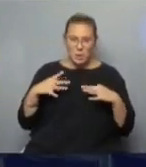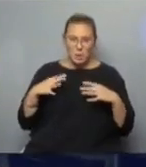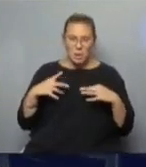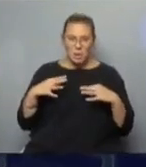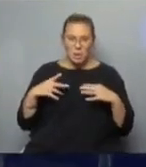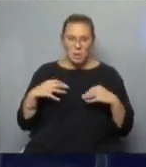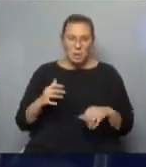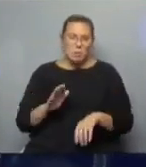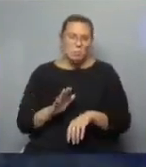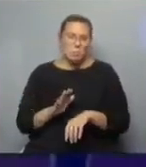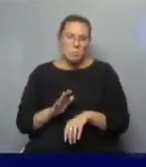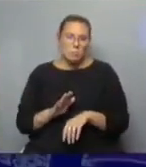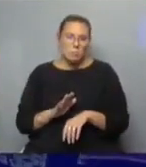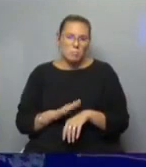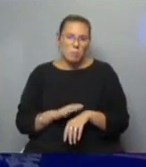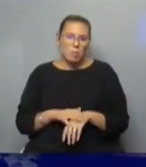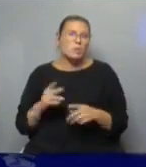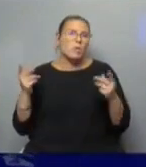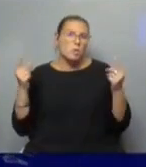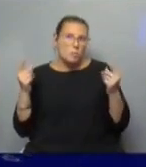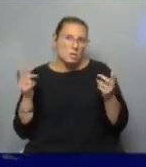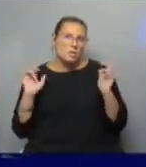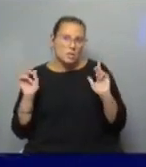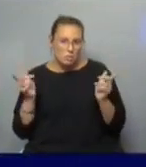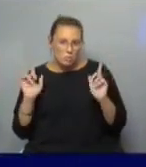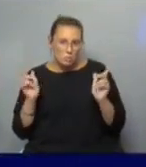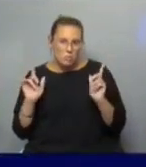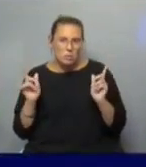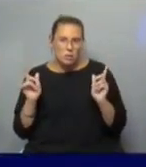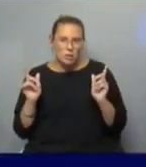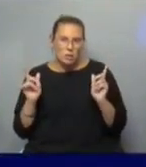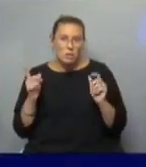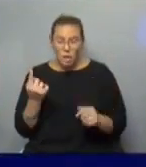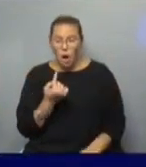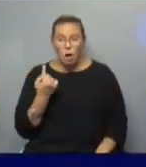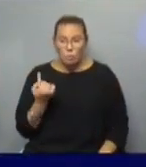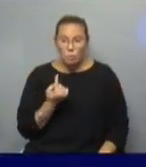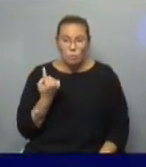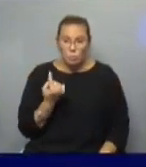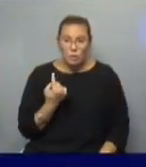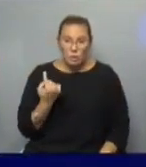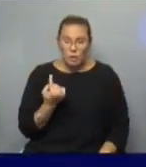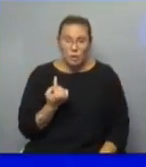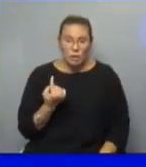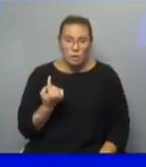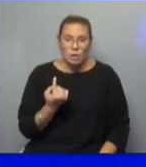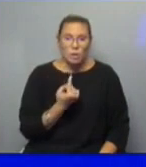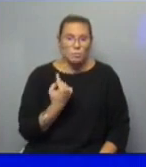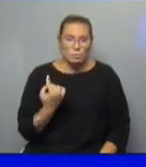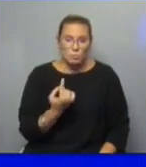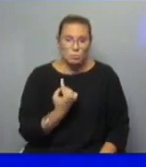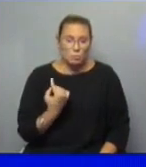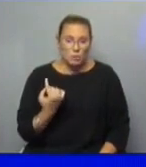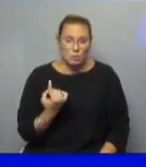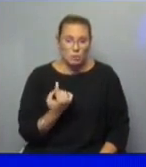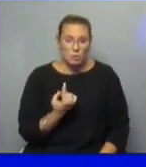tiene sus momentos de placer, de autonomía. En el fondo es autonomía y la autonomía es algo